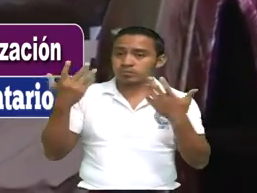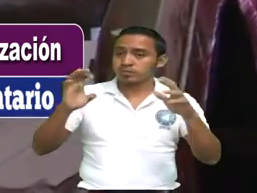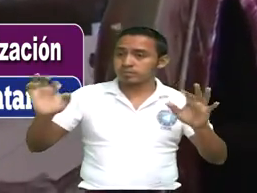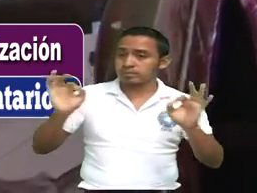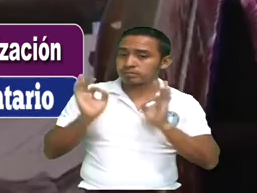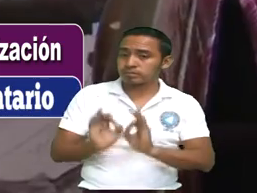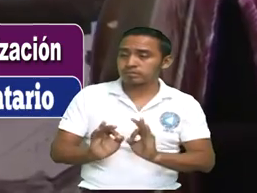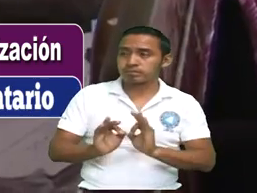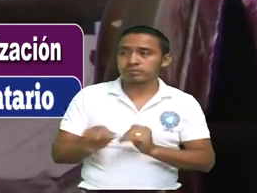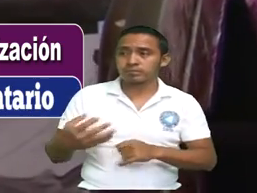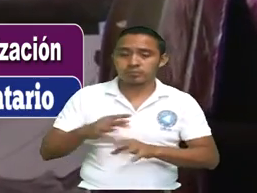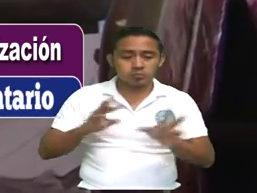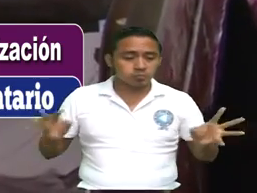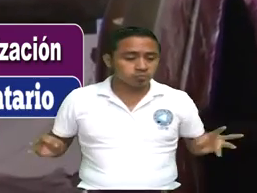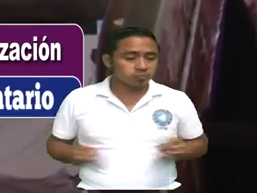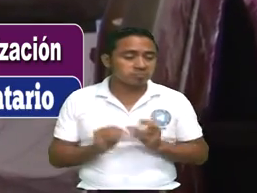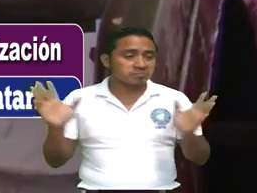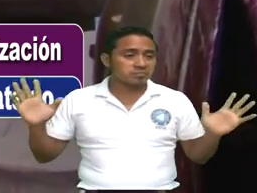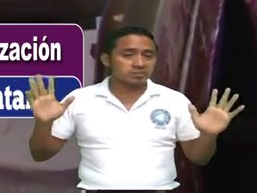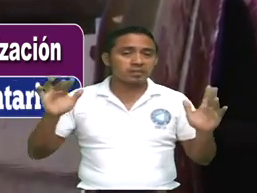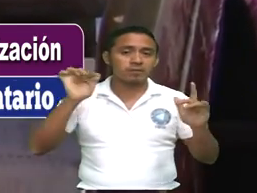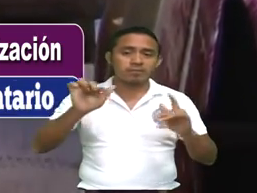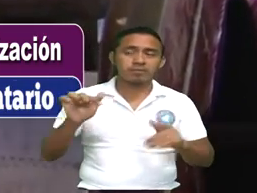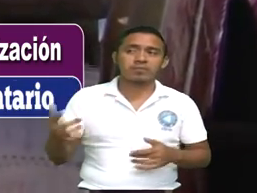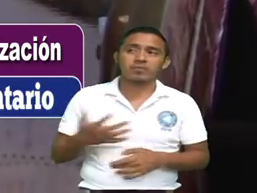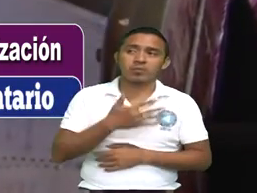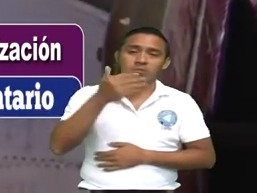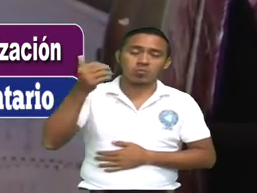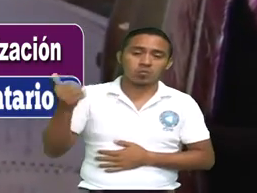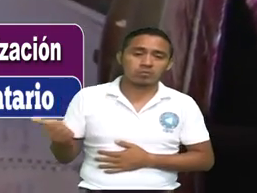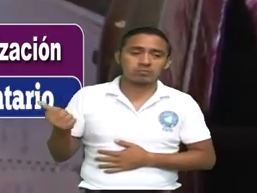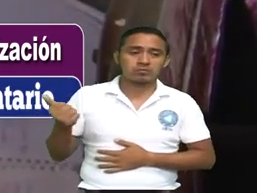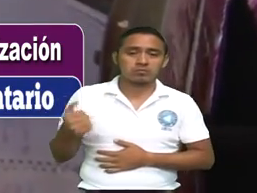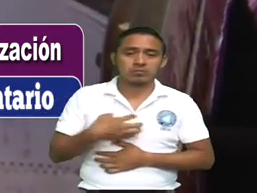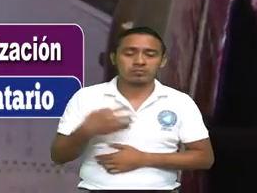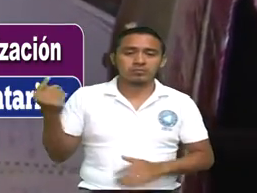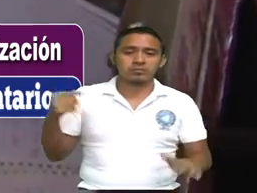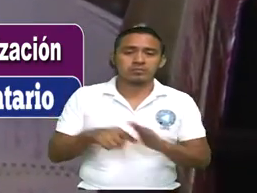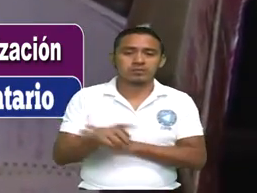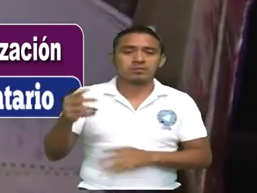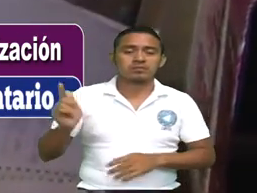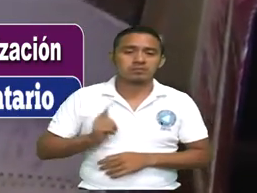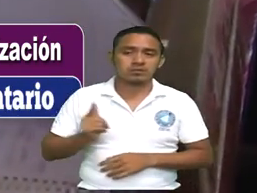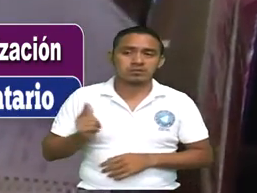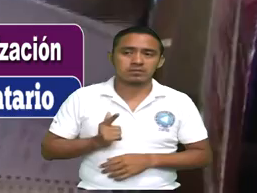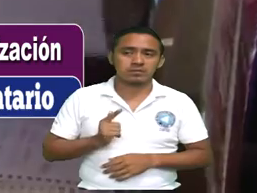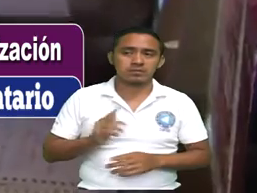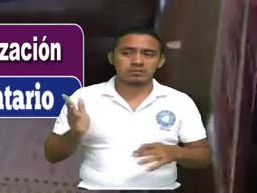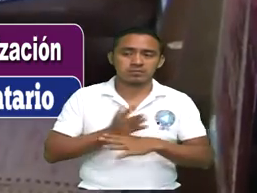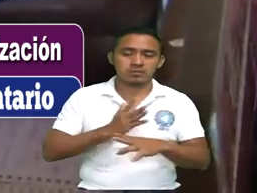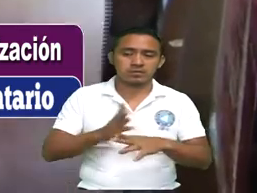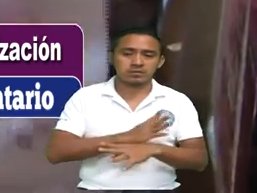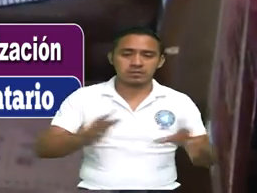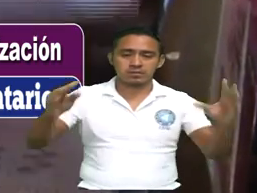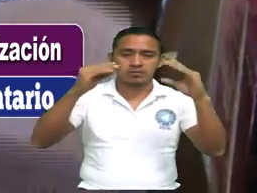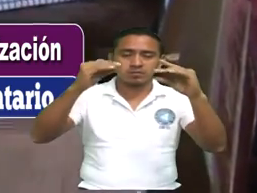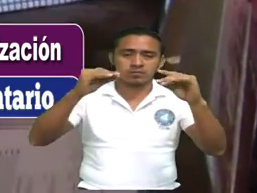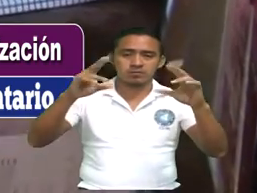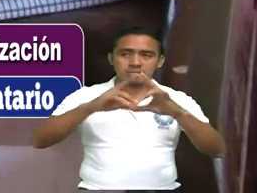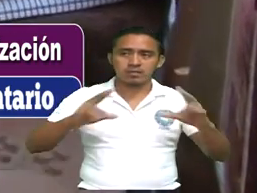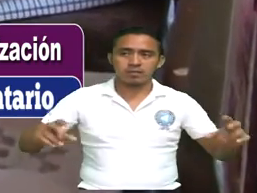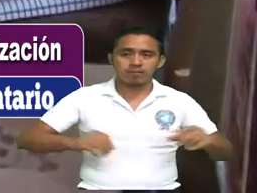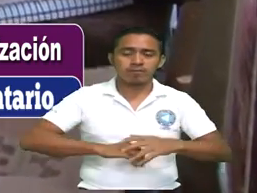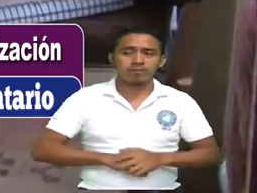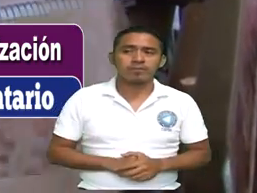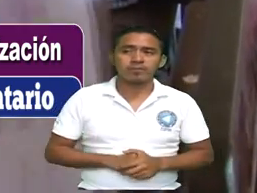demás. Entonces, ahí estamos, esa es otra parte del reto que tienen los sistemas educativos de Nicaragua. Y que